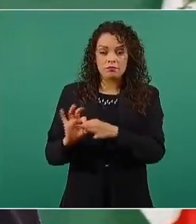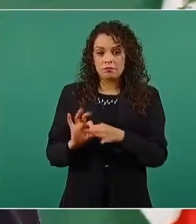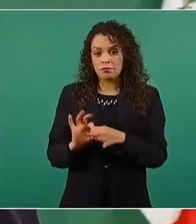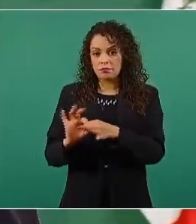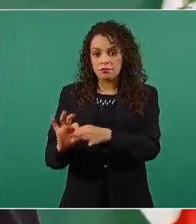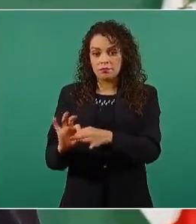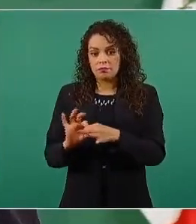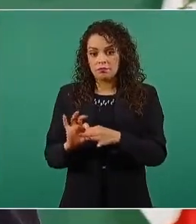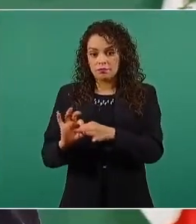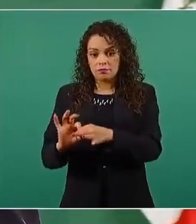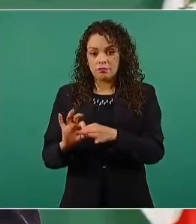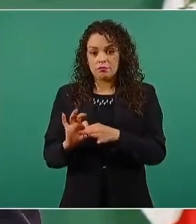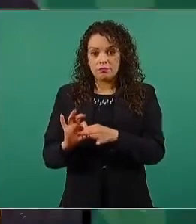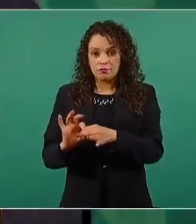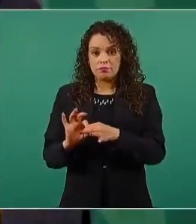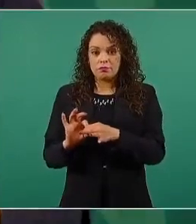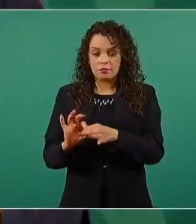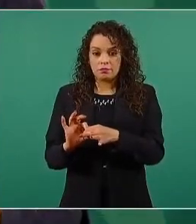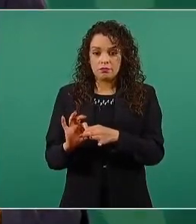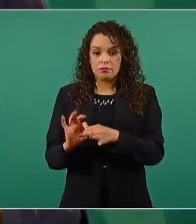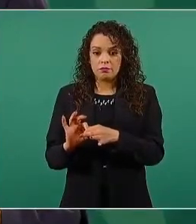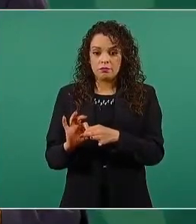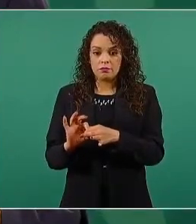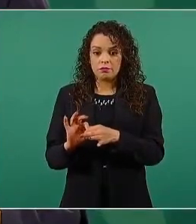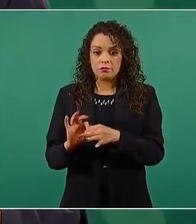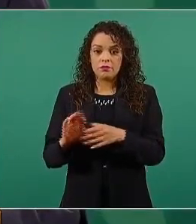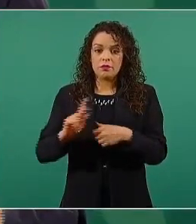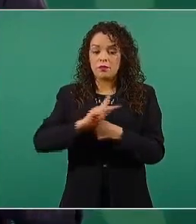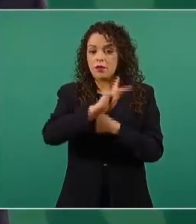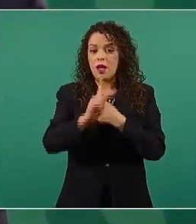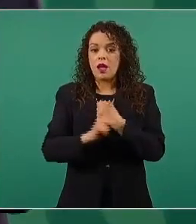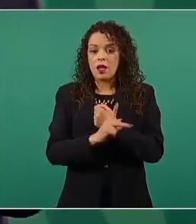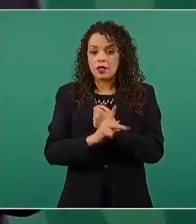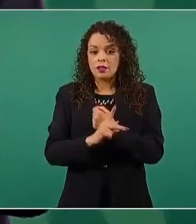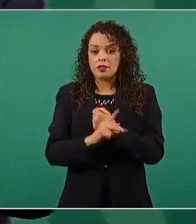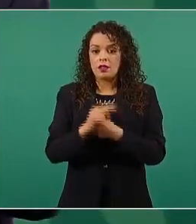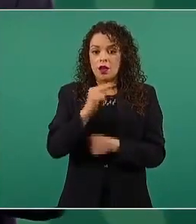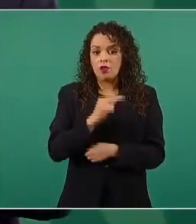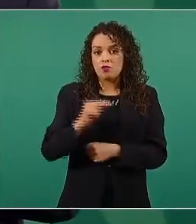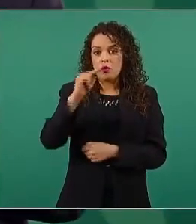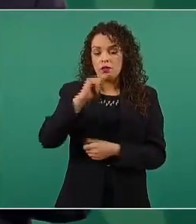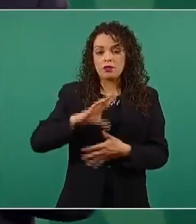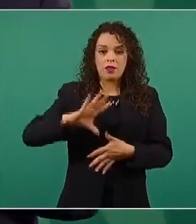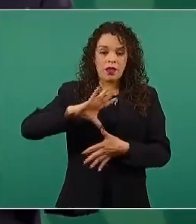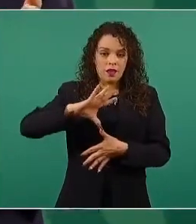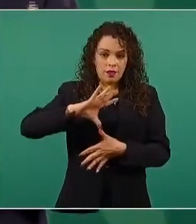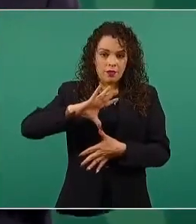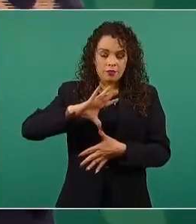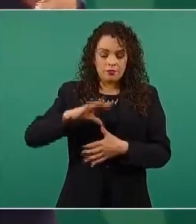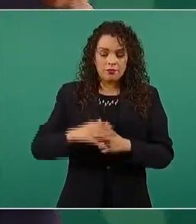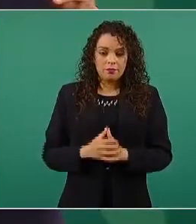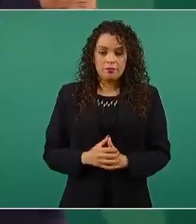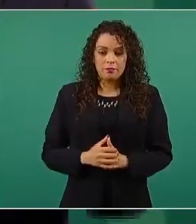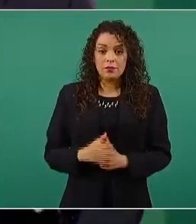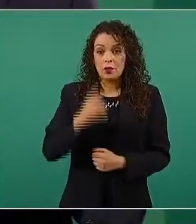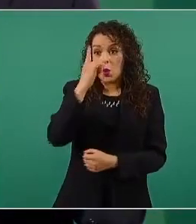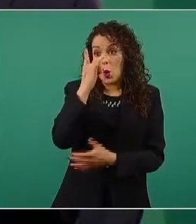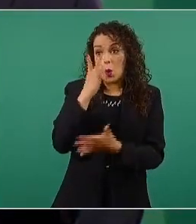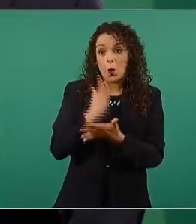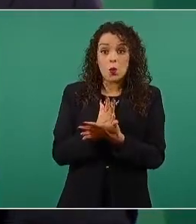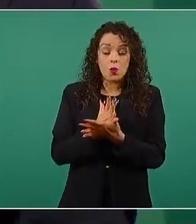de los países de América del Norte, no solo pensar en